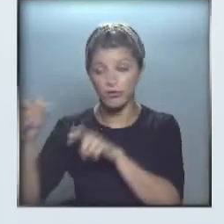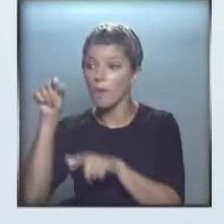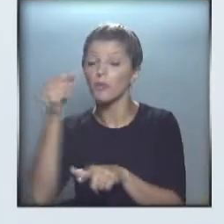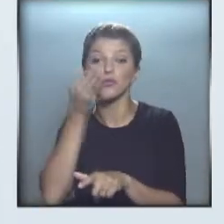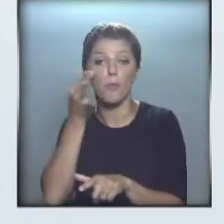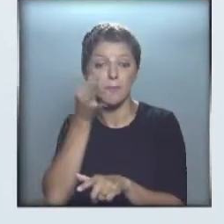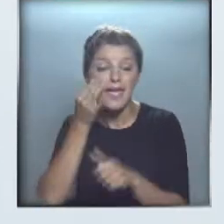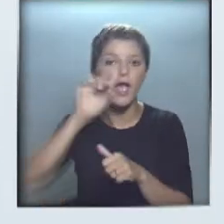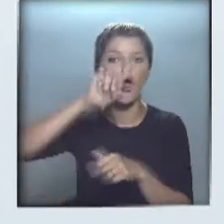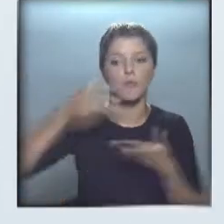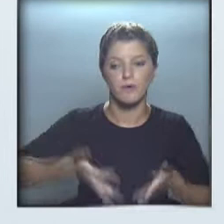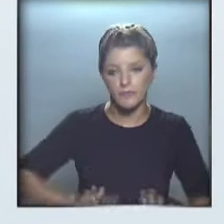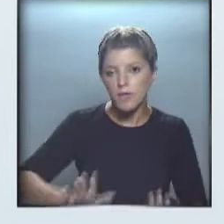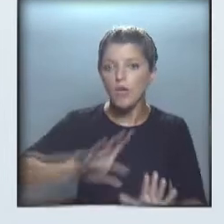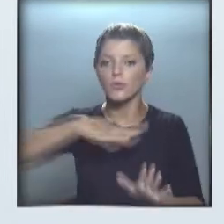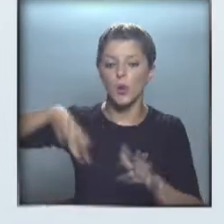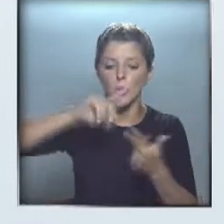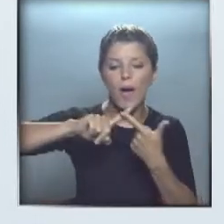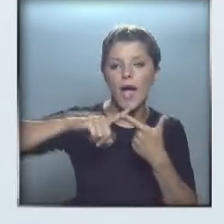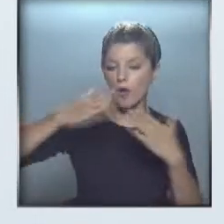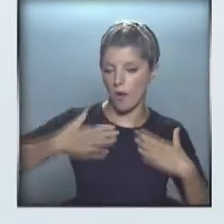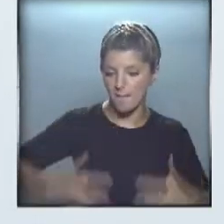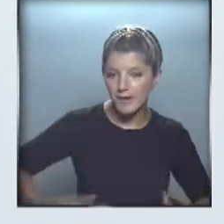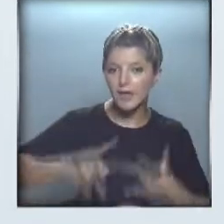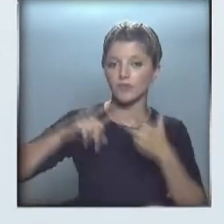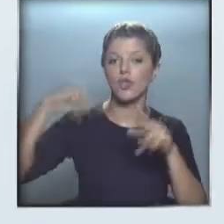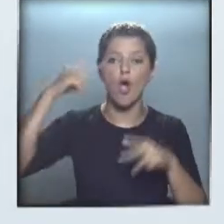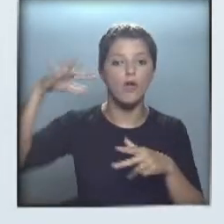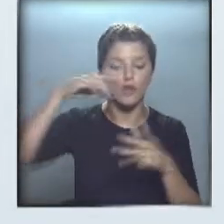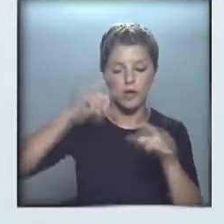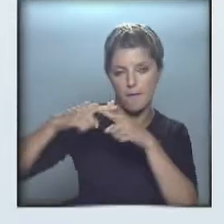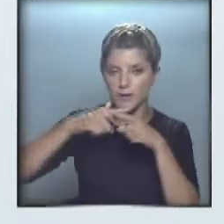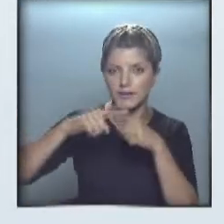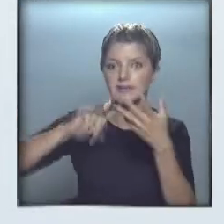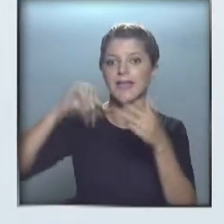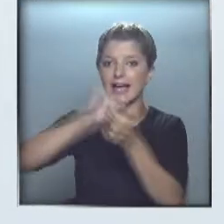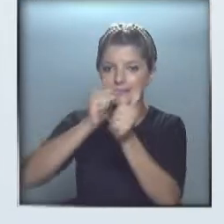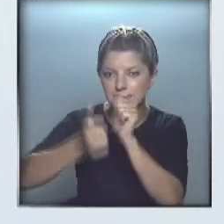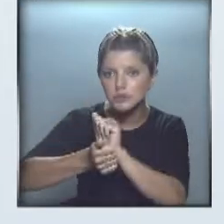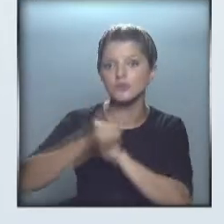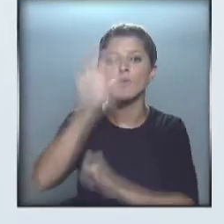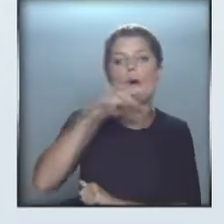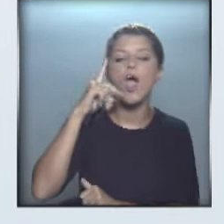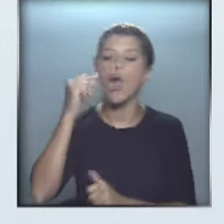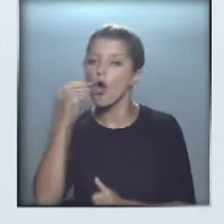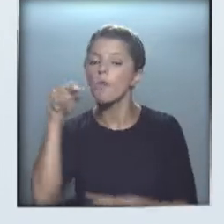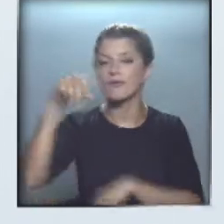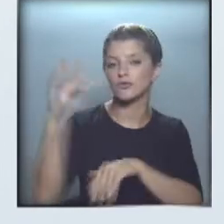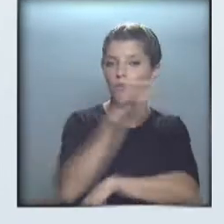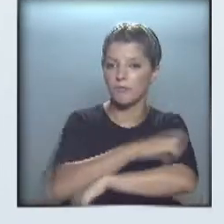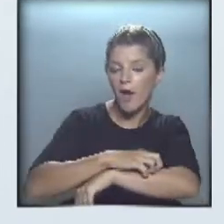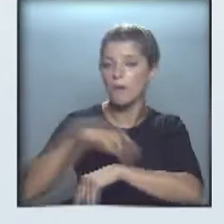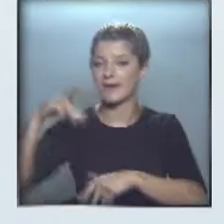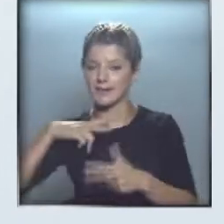etnia, origen, características físicas, ideas políticas, orientación sexual, religión, posición social o